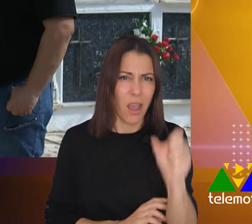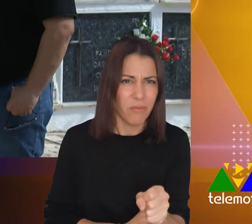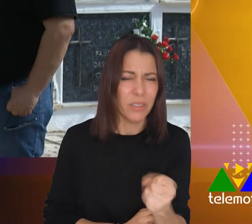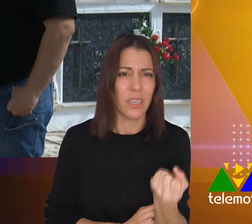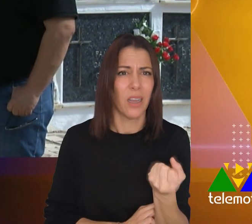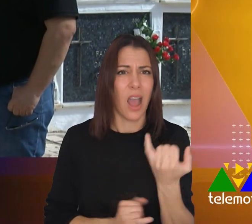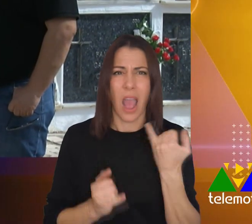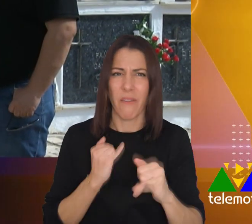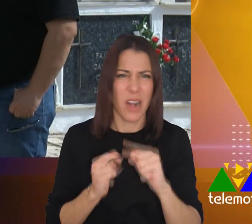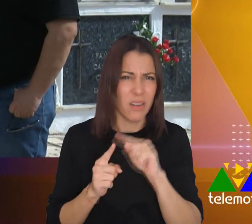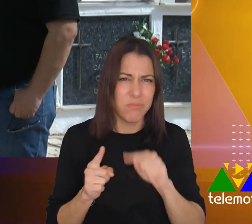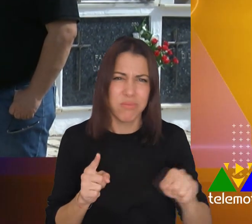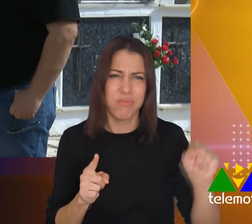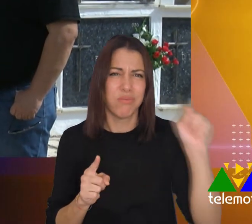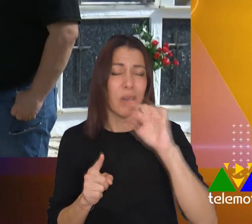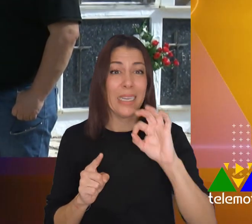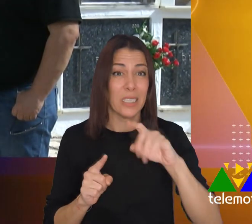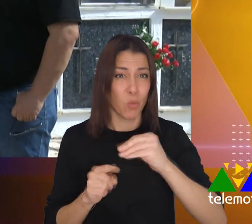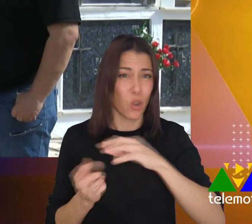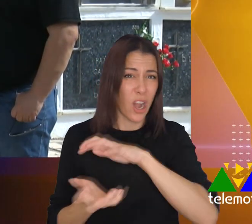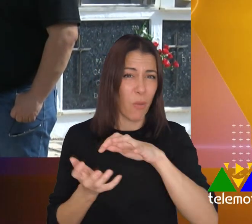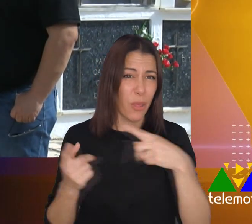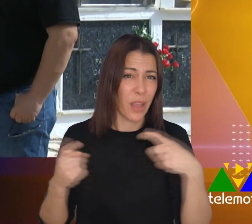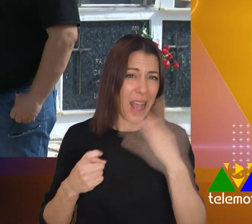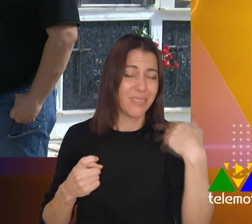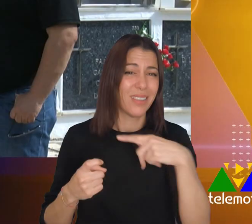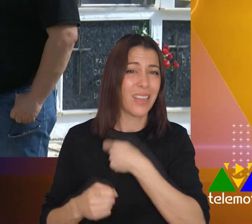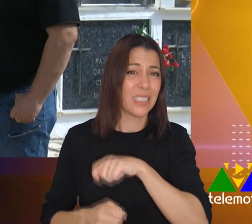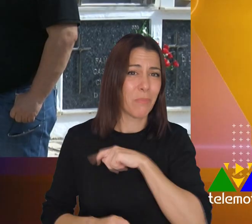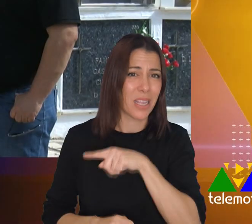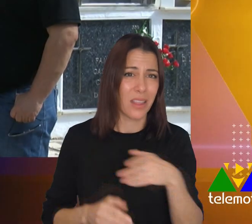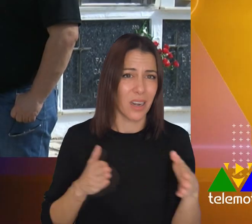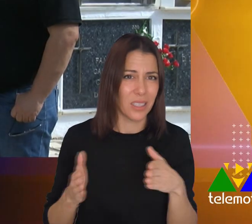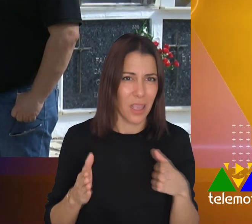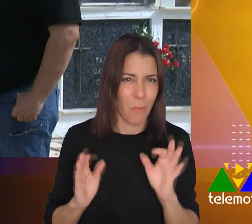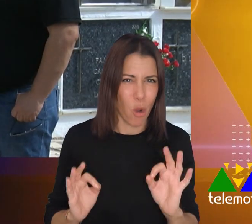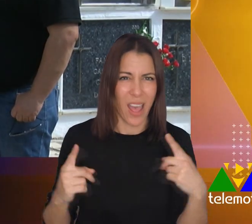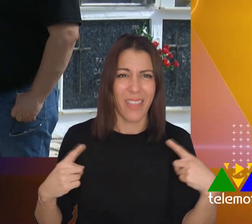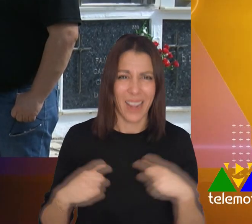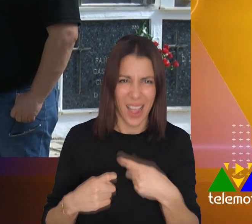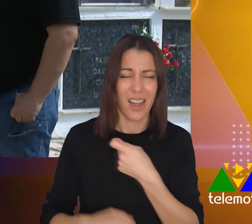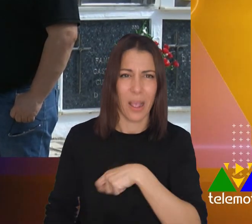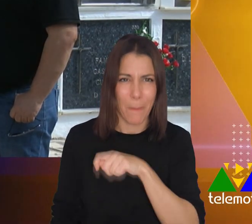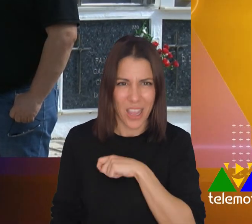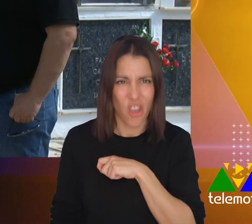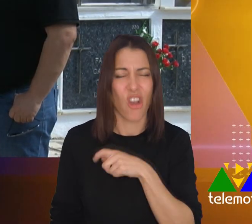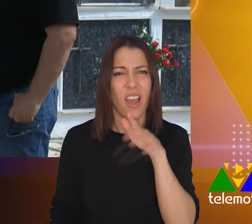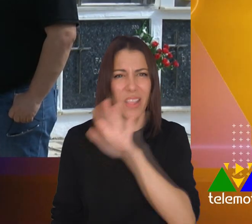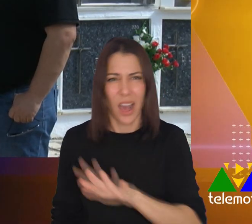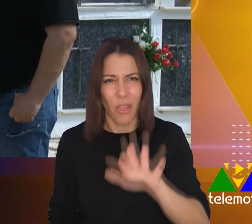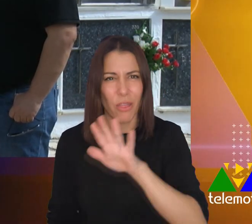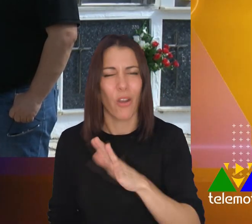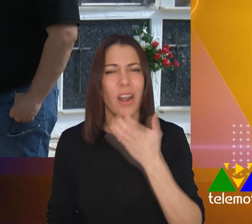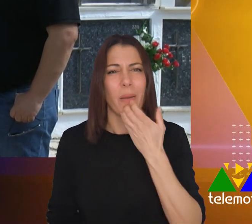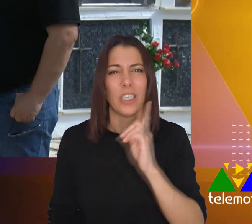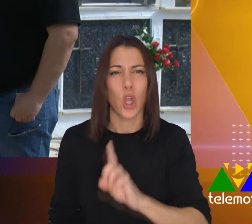es decir, que se recorrió todos los escenarios bélicos de la España de aquella época, de la guerra española en Filipinas, en